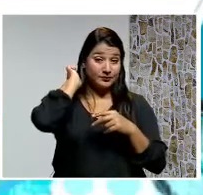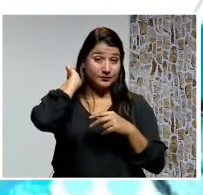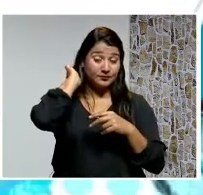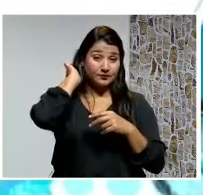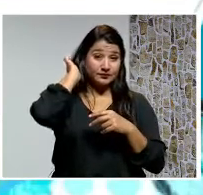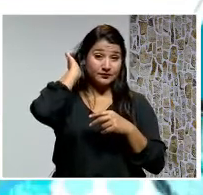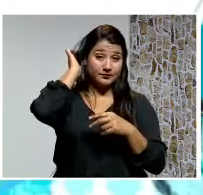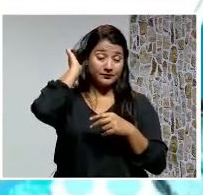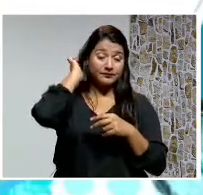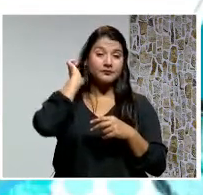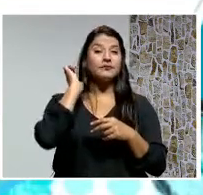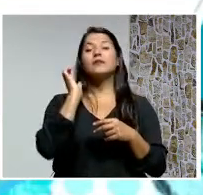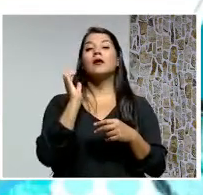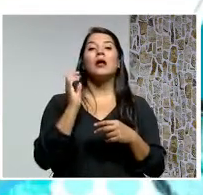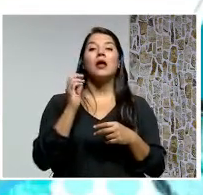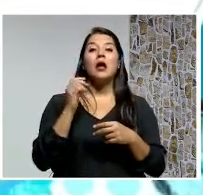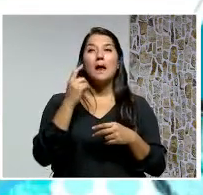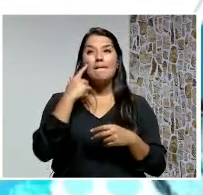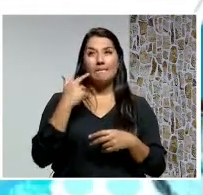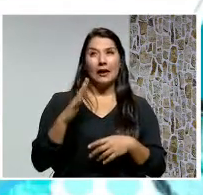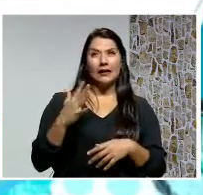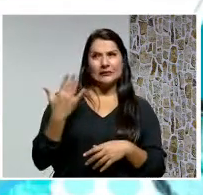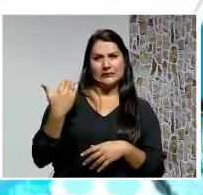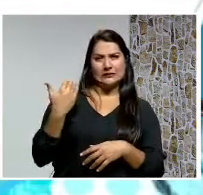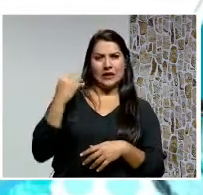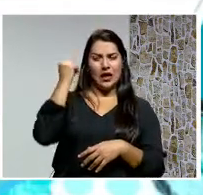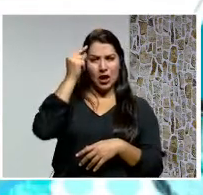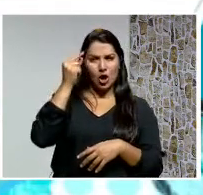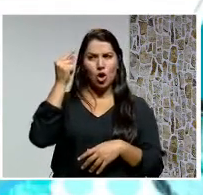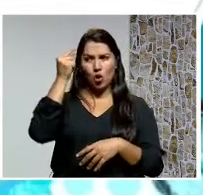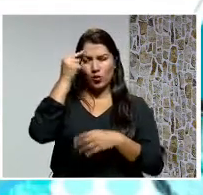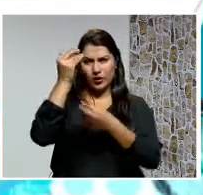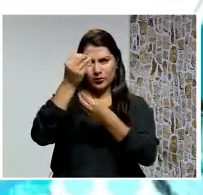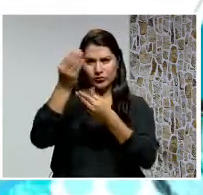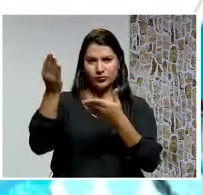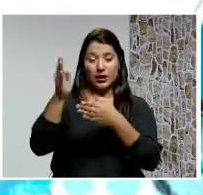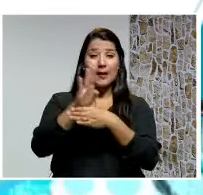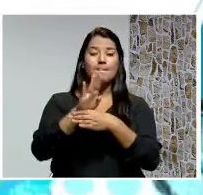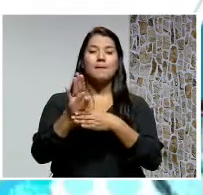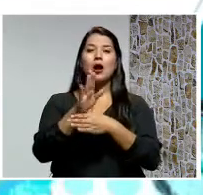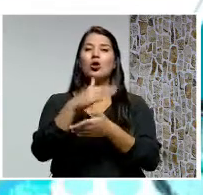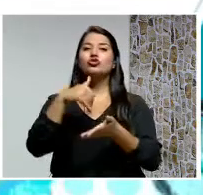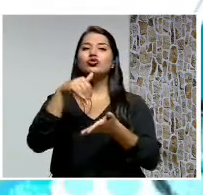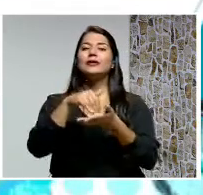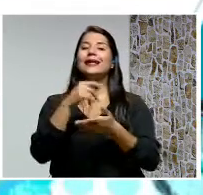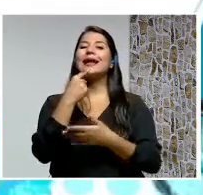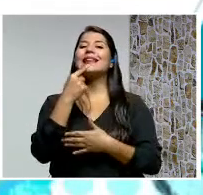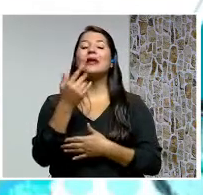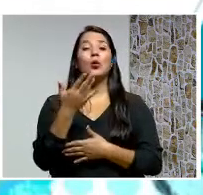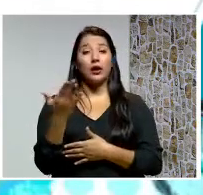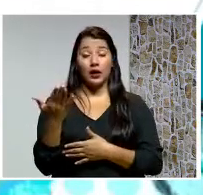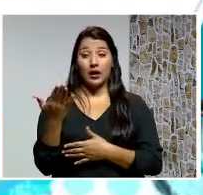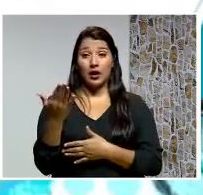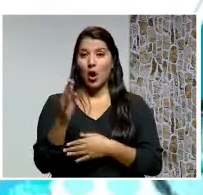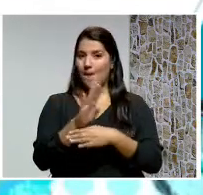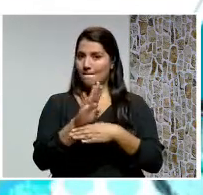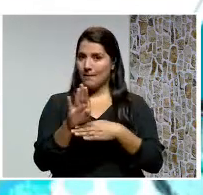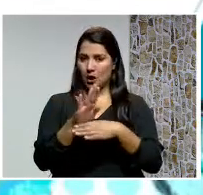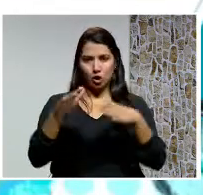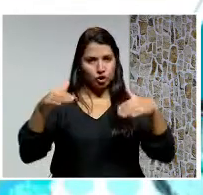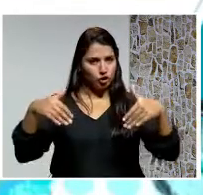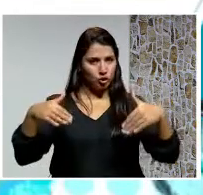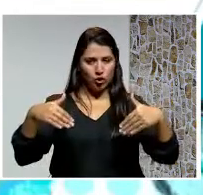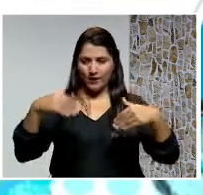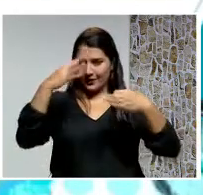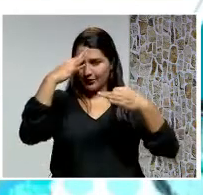Sí, me parece, bueno, hace unos días el gobierno había anunciado, el mismo Banco Central, que los bancos no han tomado la decisión de bajar